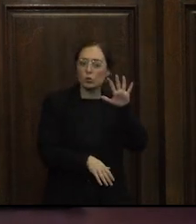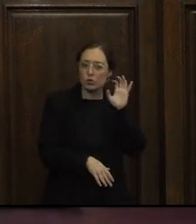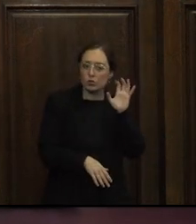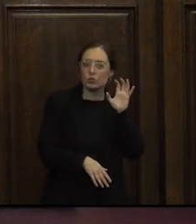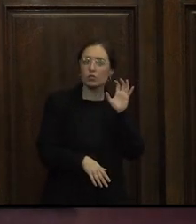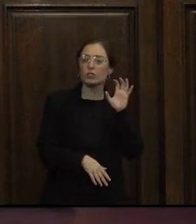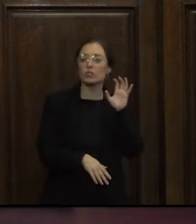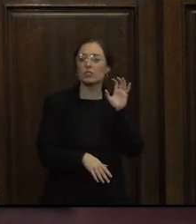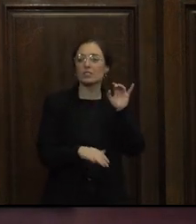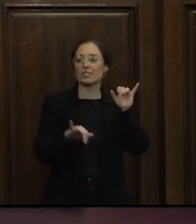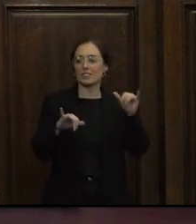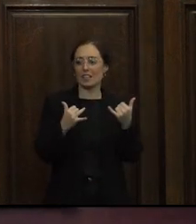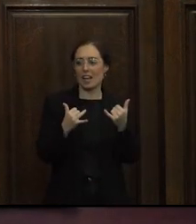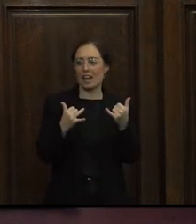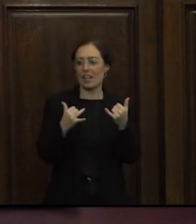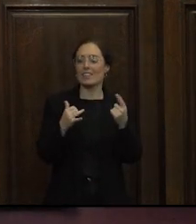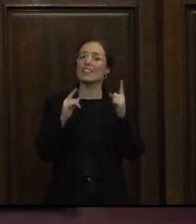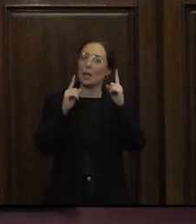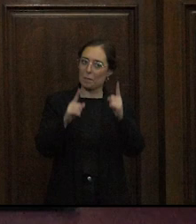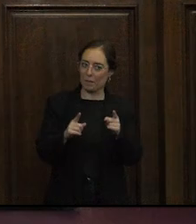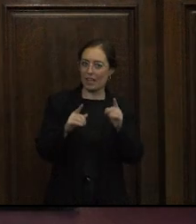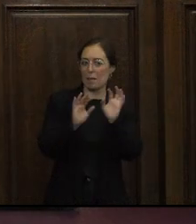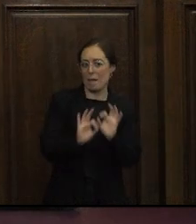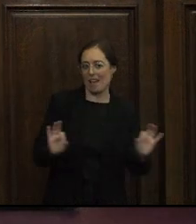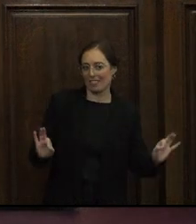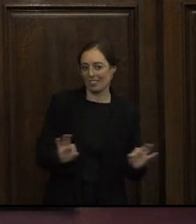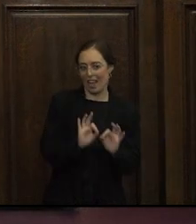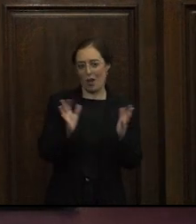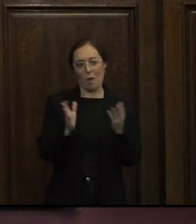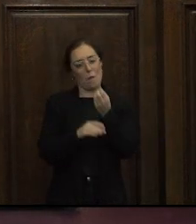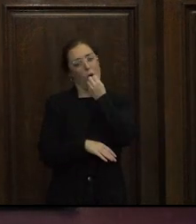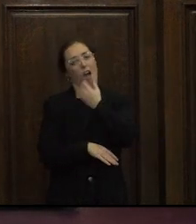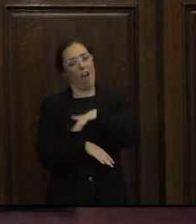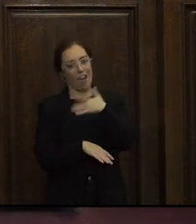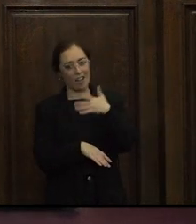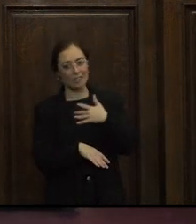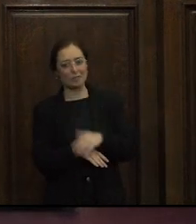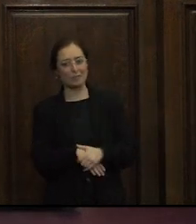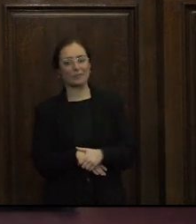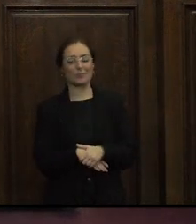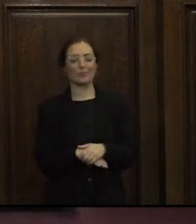oír que el espectáculo que viene también está muy bueno.